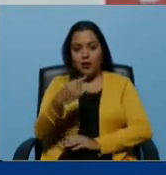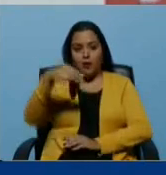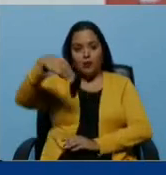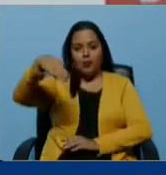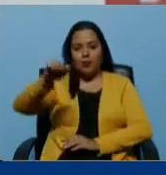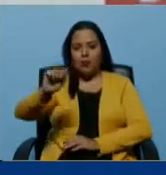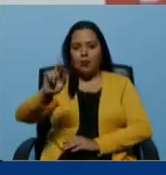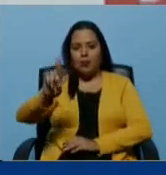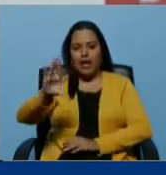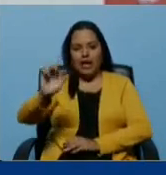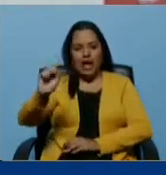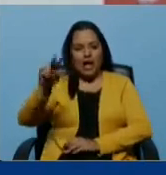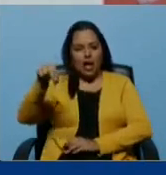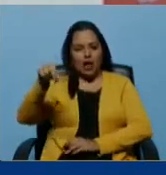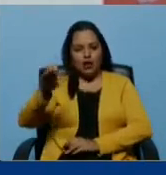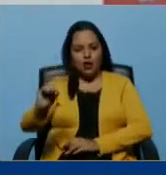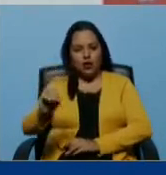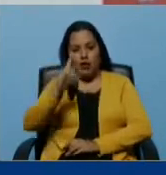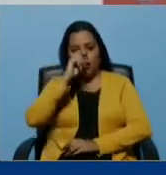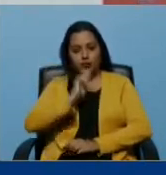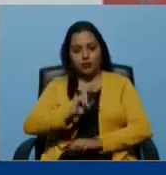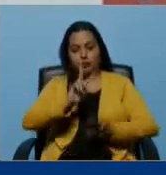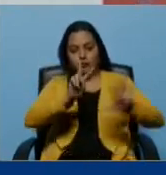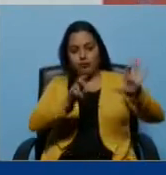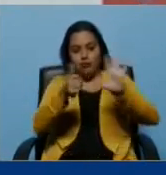año 76, cuando fundó Matancero.